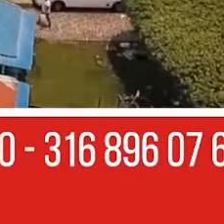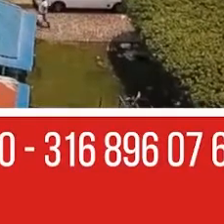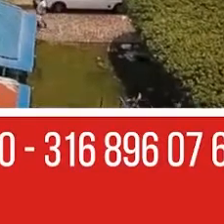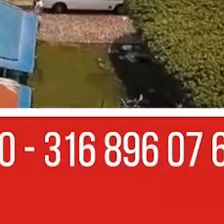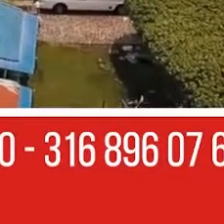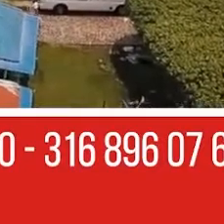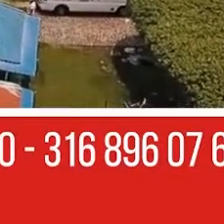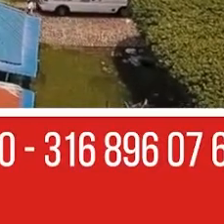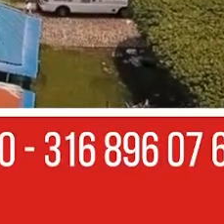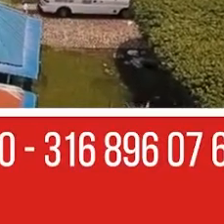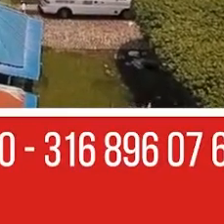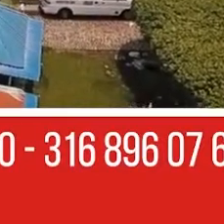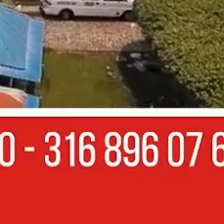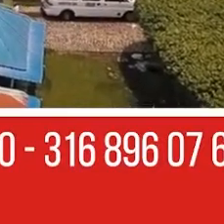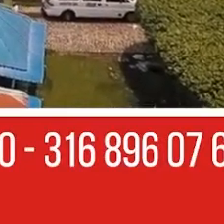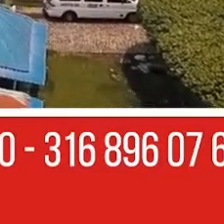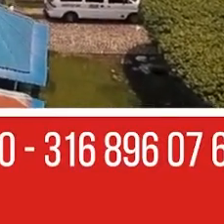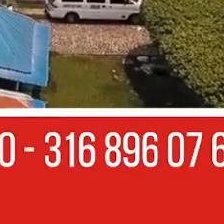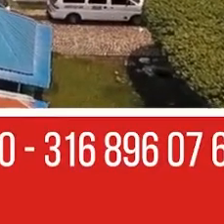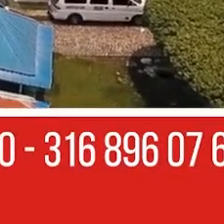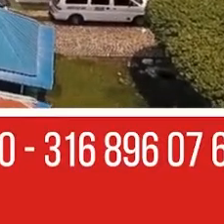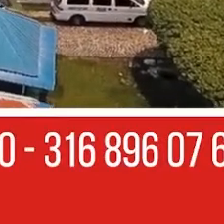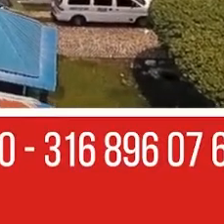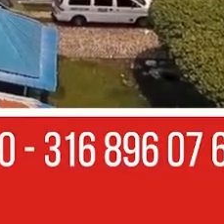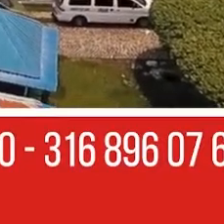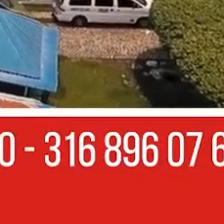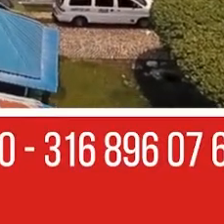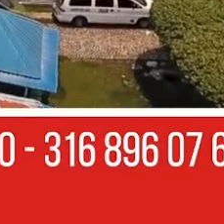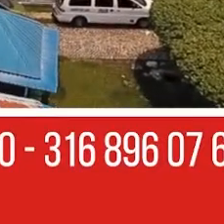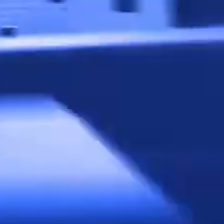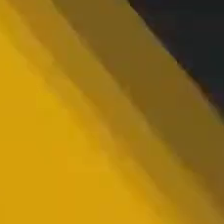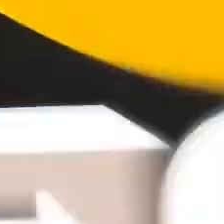transporte. Matrículas abiertas, nivel muy superior.